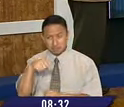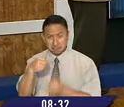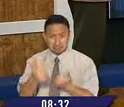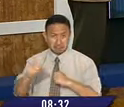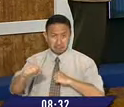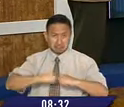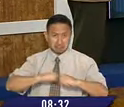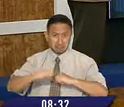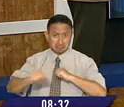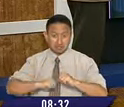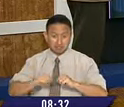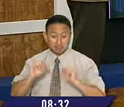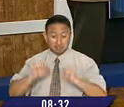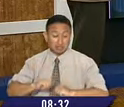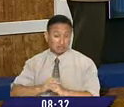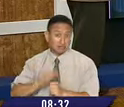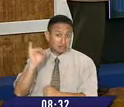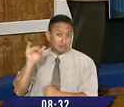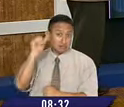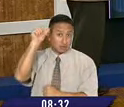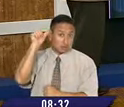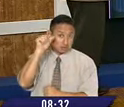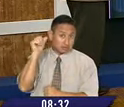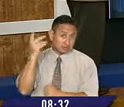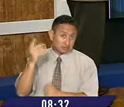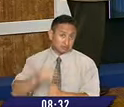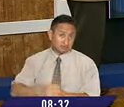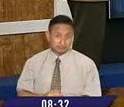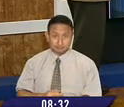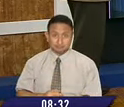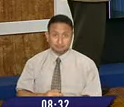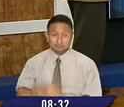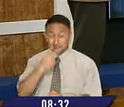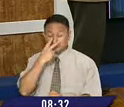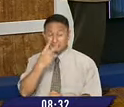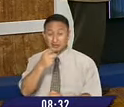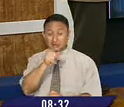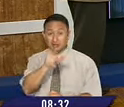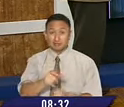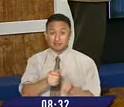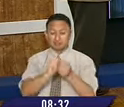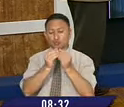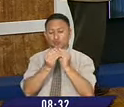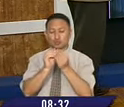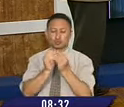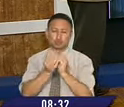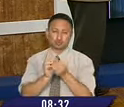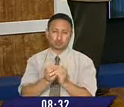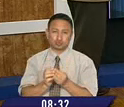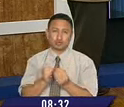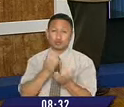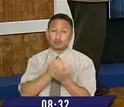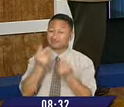para realizar el fin de semana que ya se aproxima. Cerámica, vamos a ver las habilidades de Adriana Rojas. Cursito si